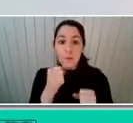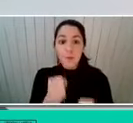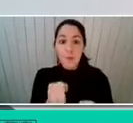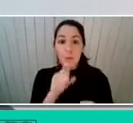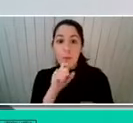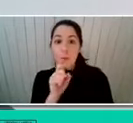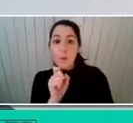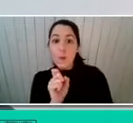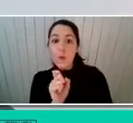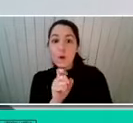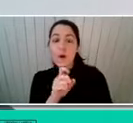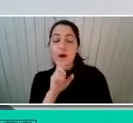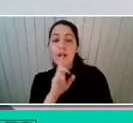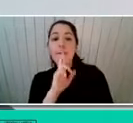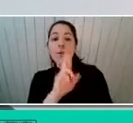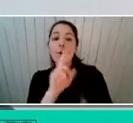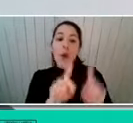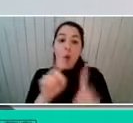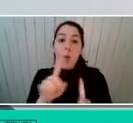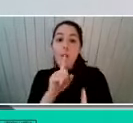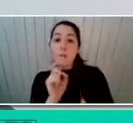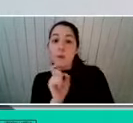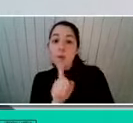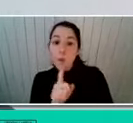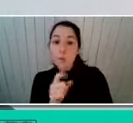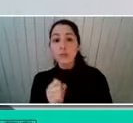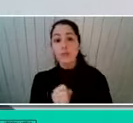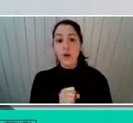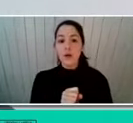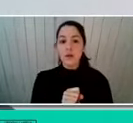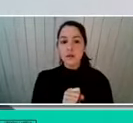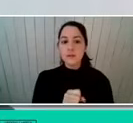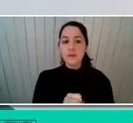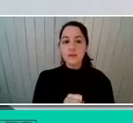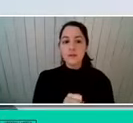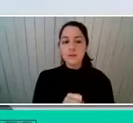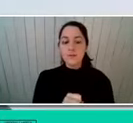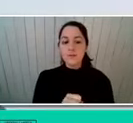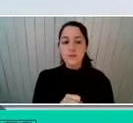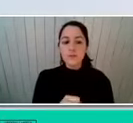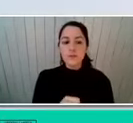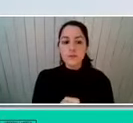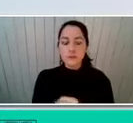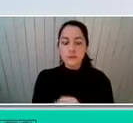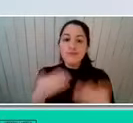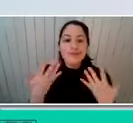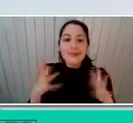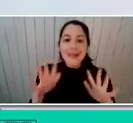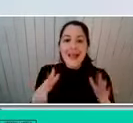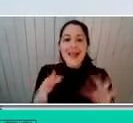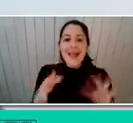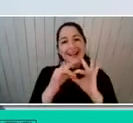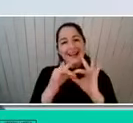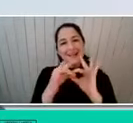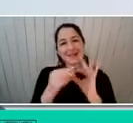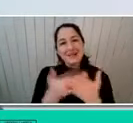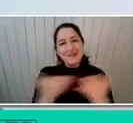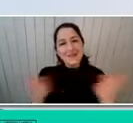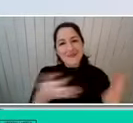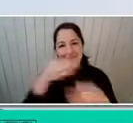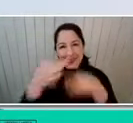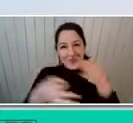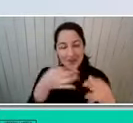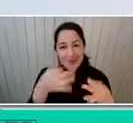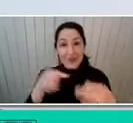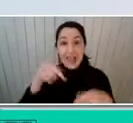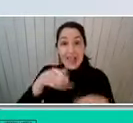preguntas que podrían mejorar. Así que desde ya agradecemos tus comentarios. Esta charla estará disponible en formato